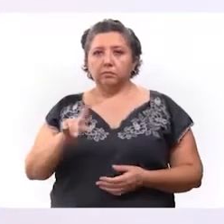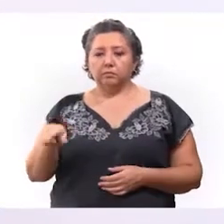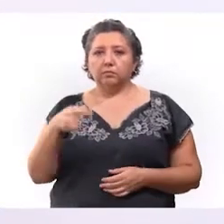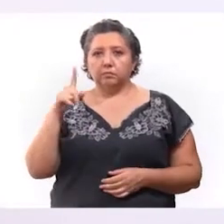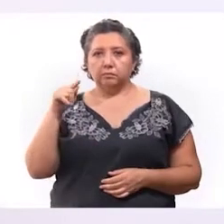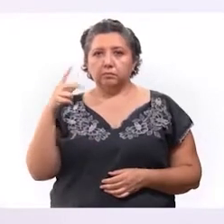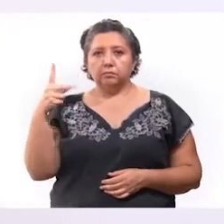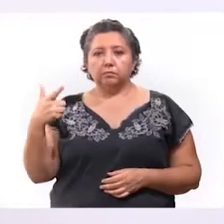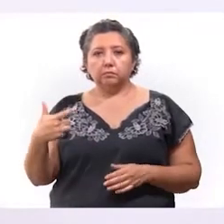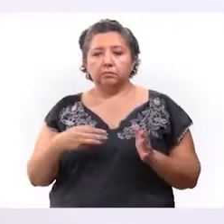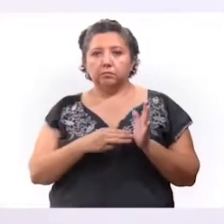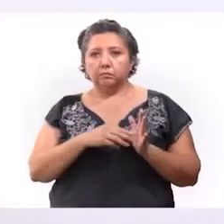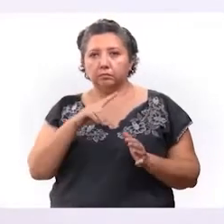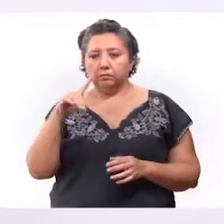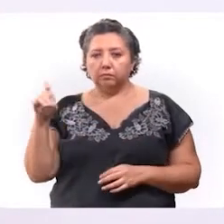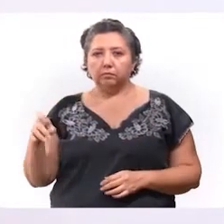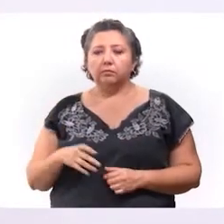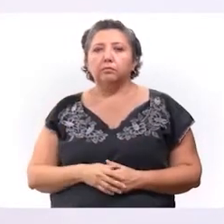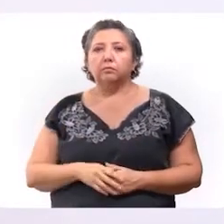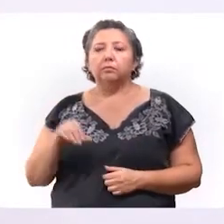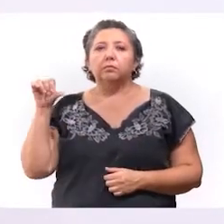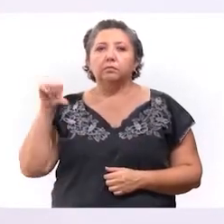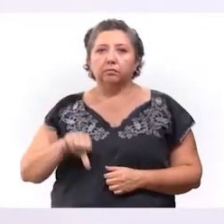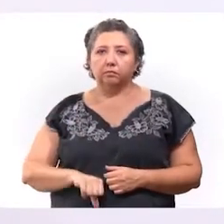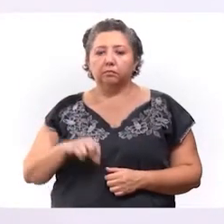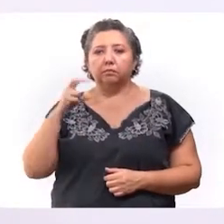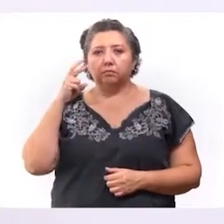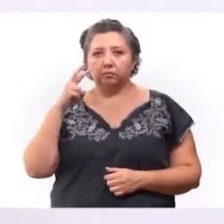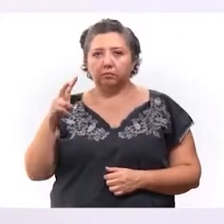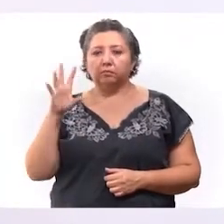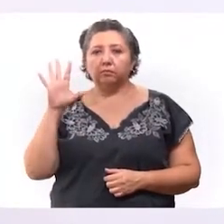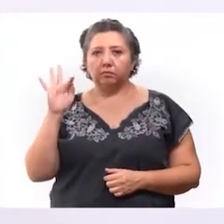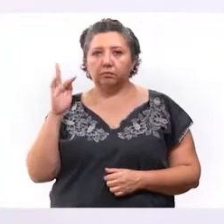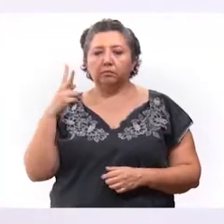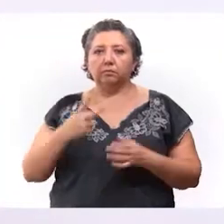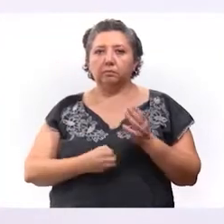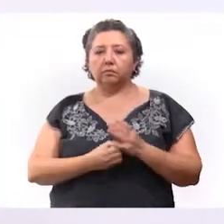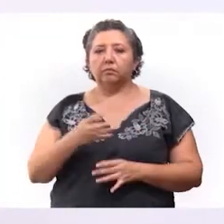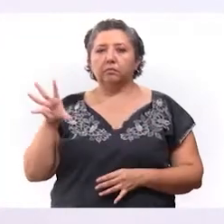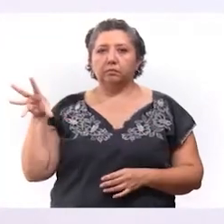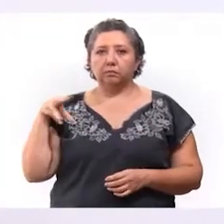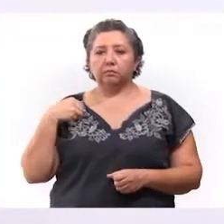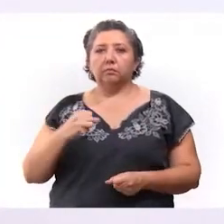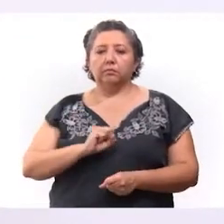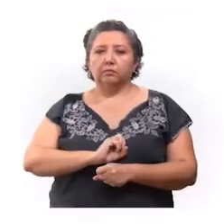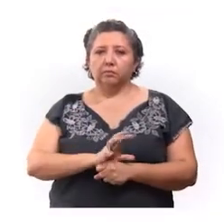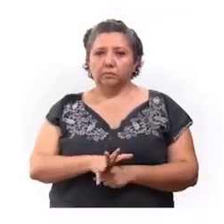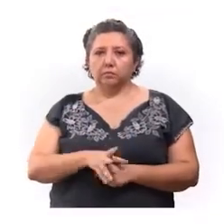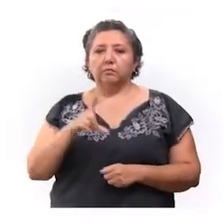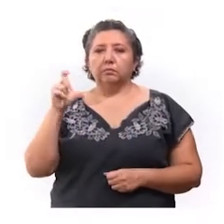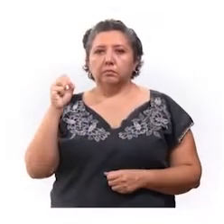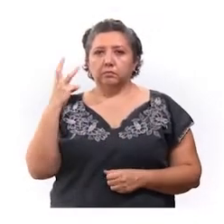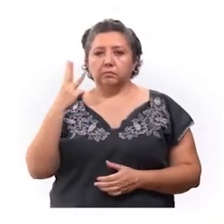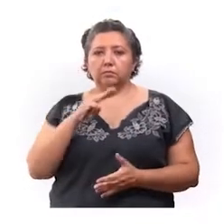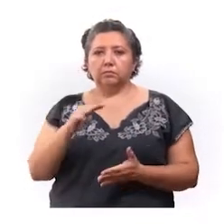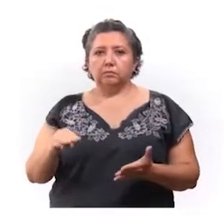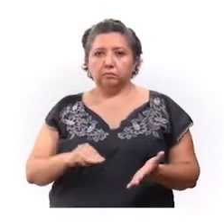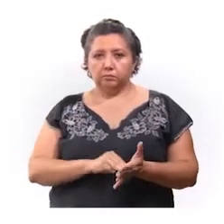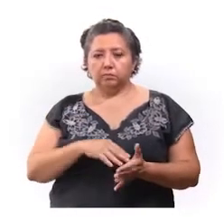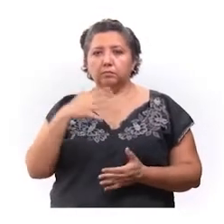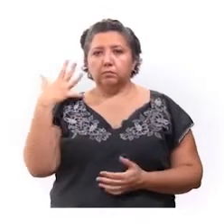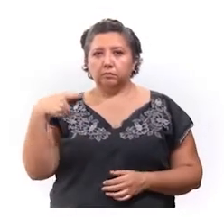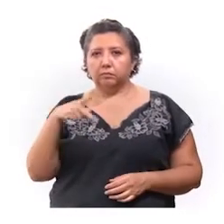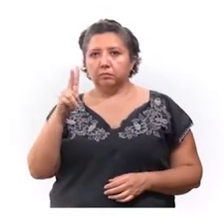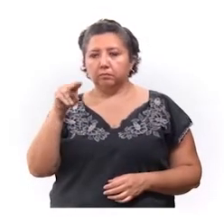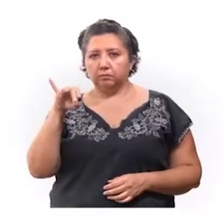que son 77.100. Hoy se detectaron 42 nuevos contagios de coronavirus, 23 en Mérida,